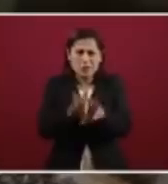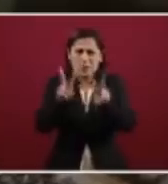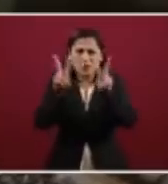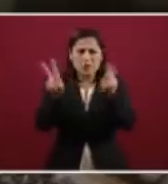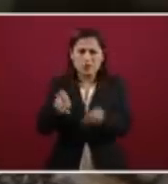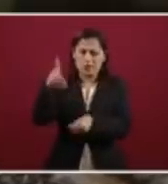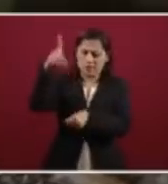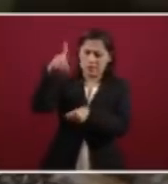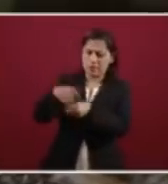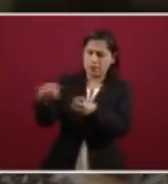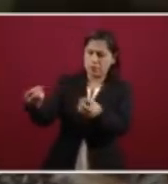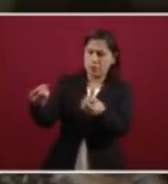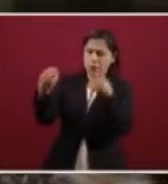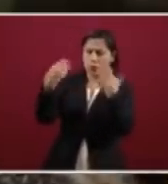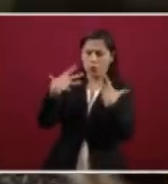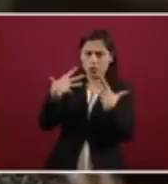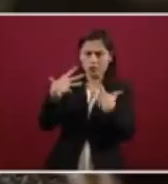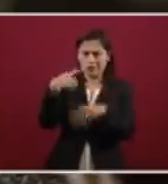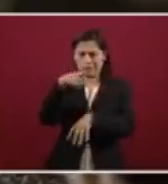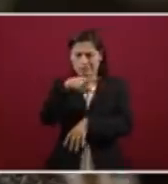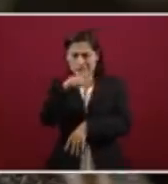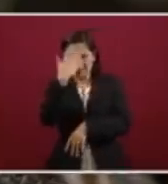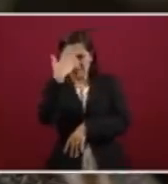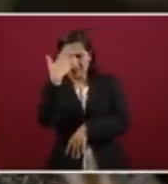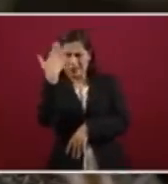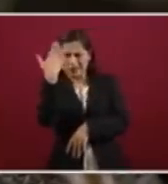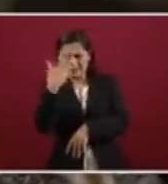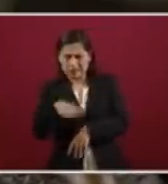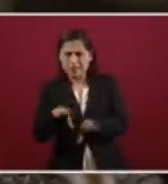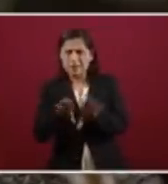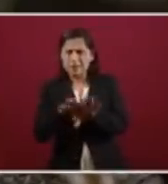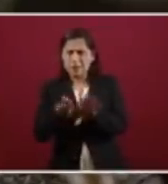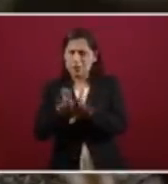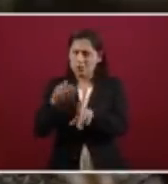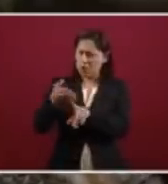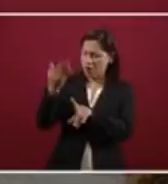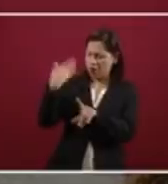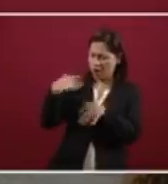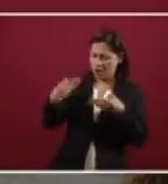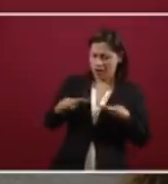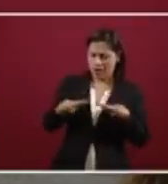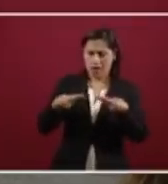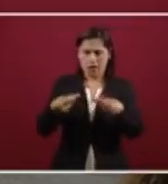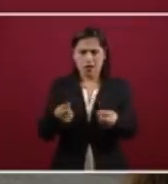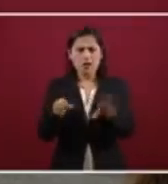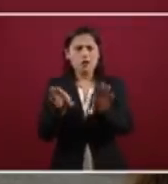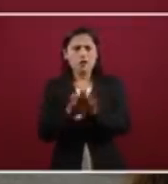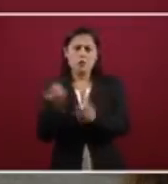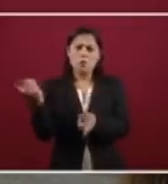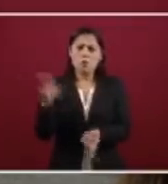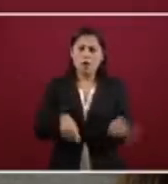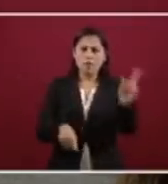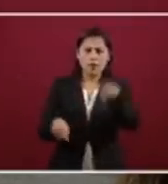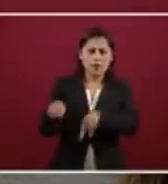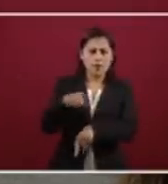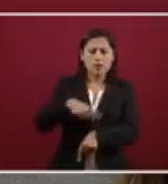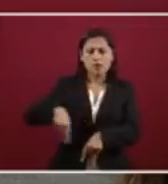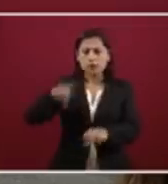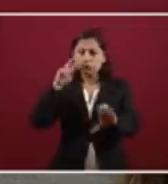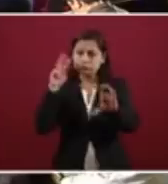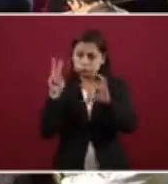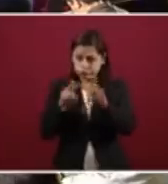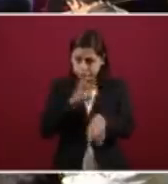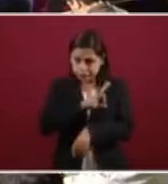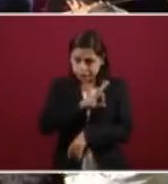ustedes sí les queda claro cómo se gastaron y cómo se ejecutaron y si fue transparente todo este?